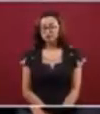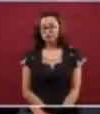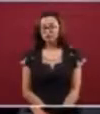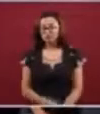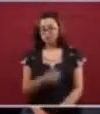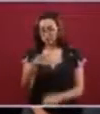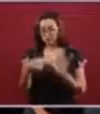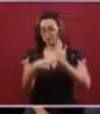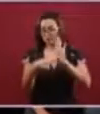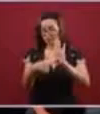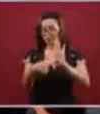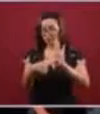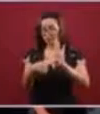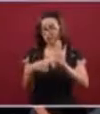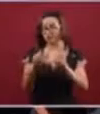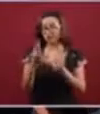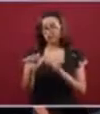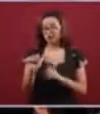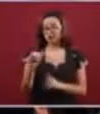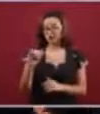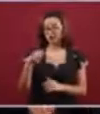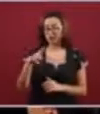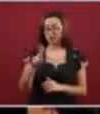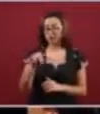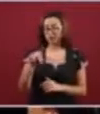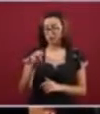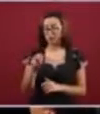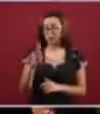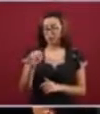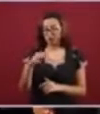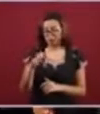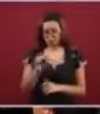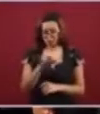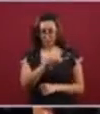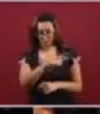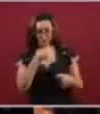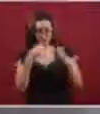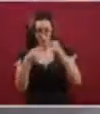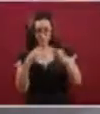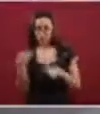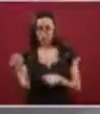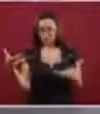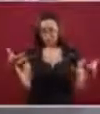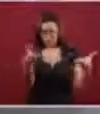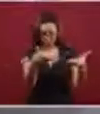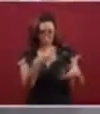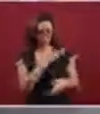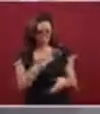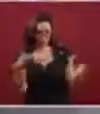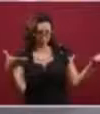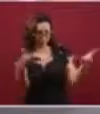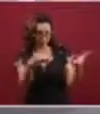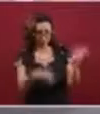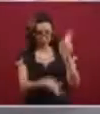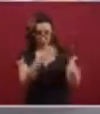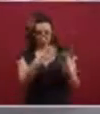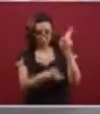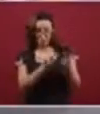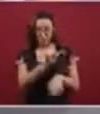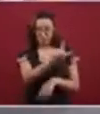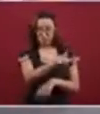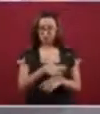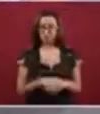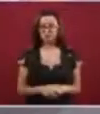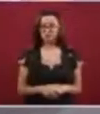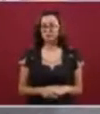Ahí está, mira. Es Raimundo Ramos, que también es periodista. Ahí está, si quieres hablarlo con él.